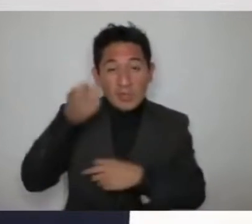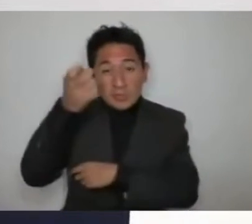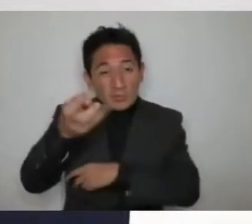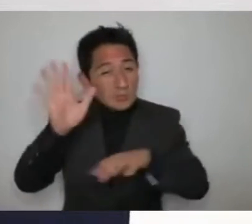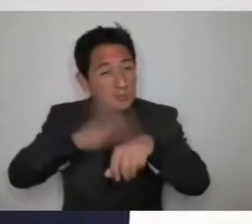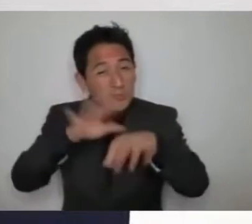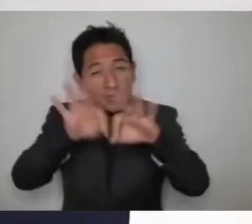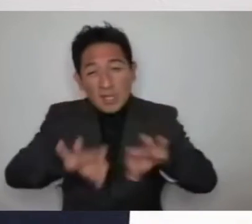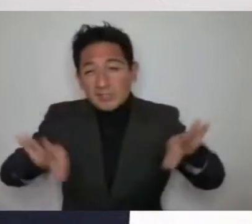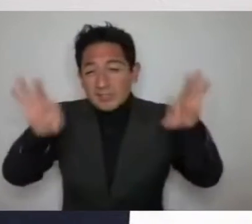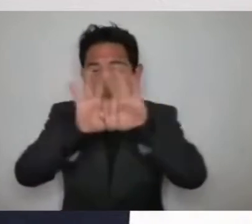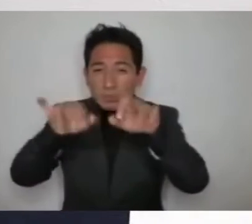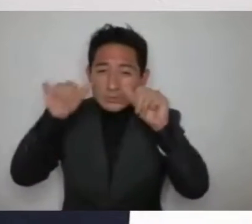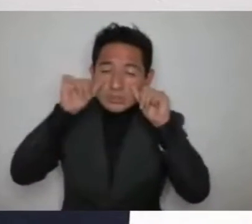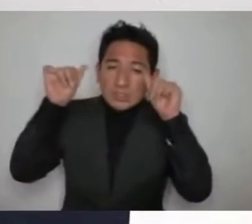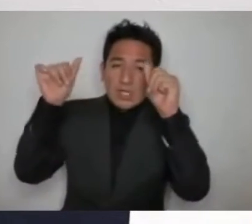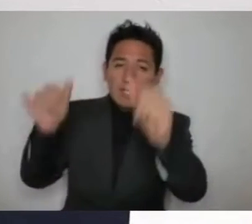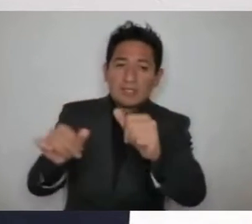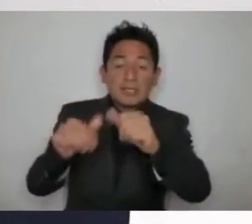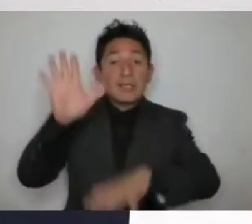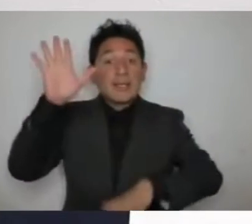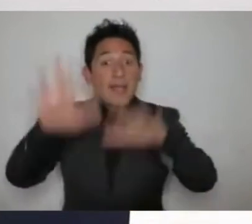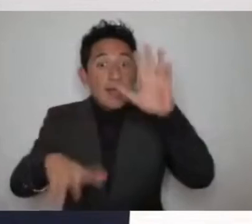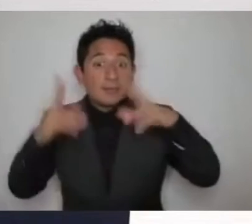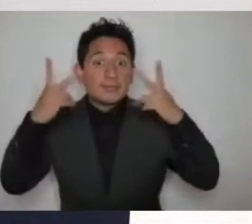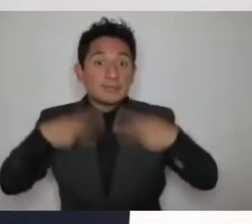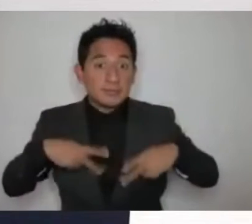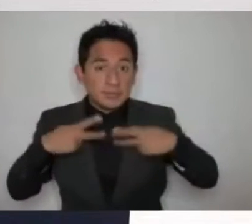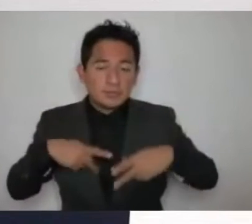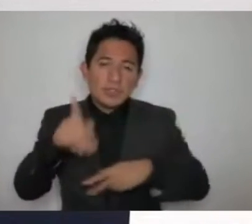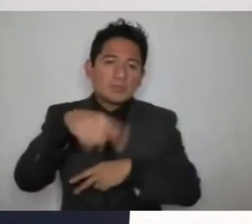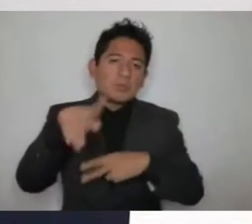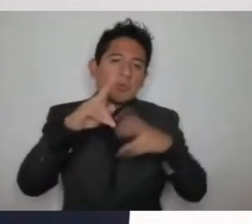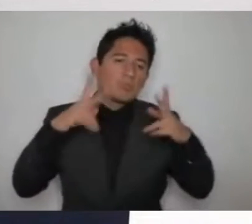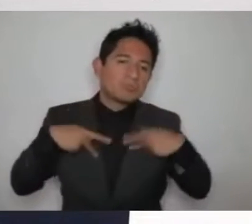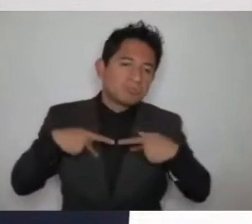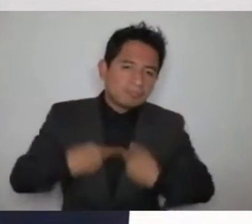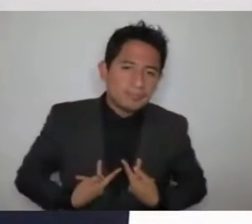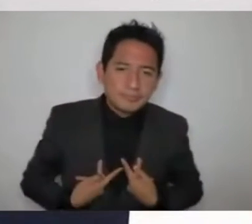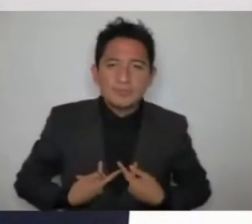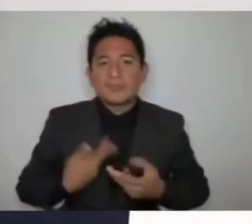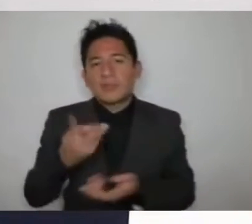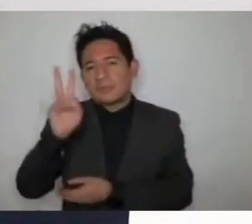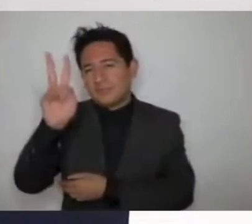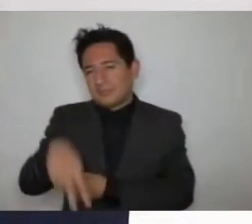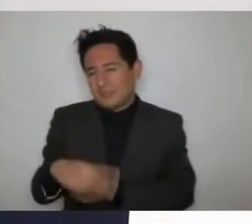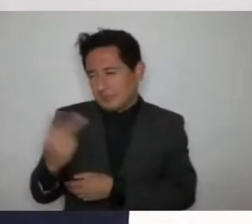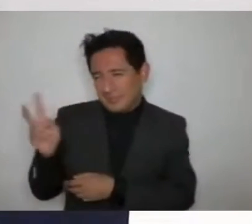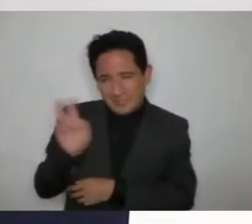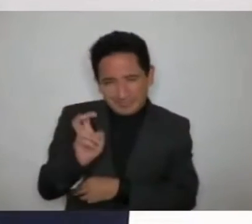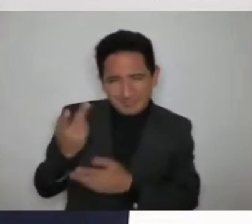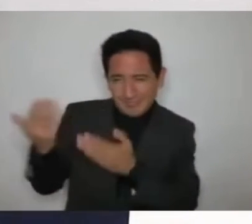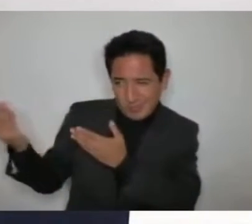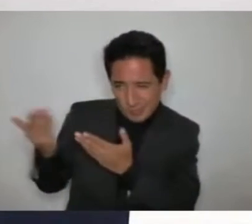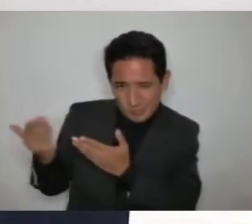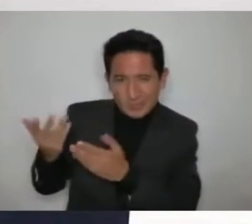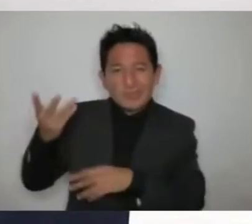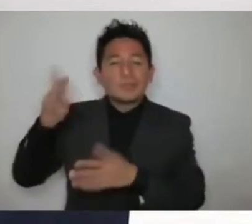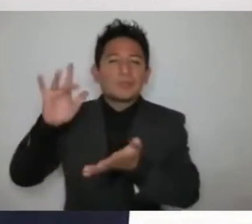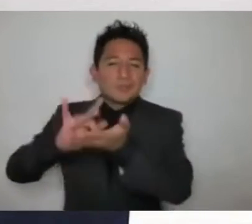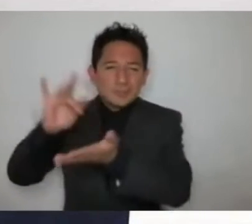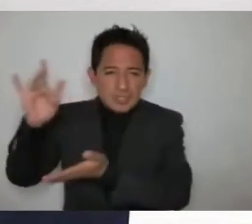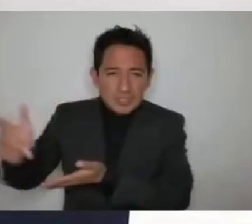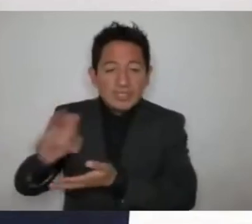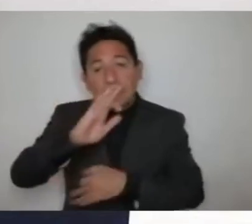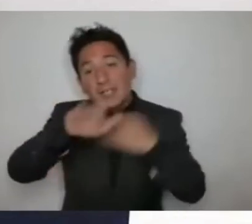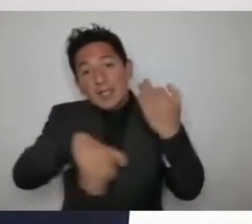cuando son personas en una especial situación de vulnerabilidad así que de nuevo agradecerles mucho la presencia y a todas quienes están por acá en